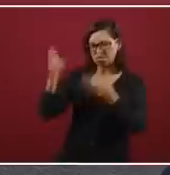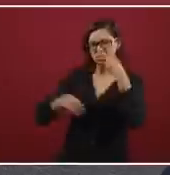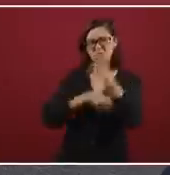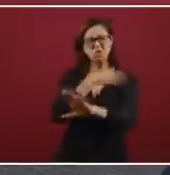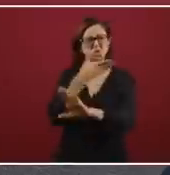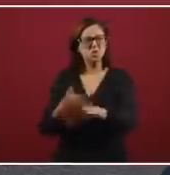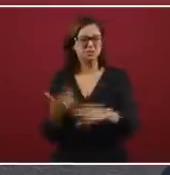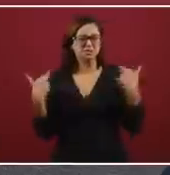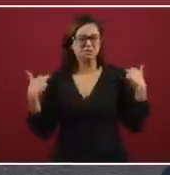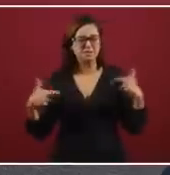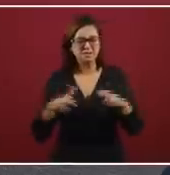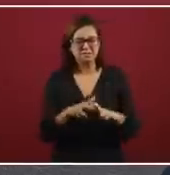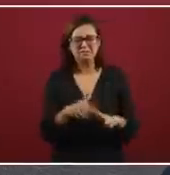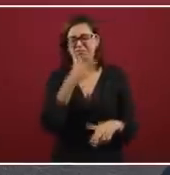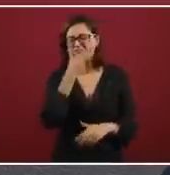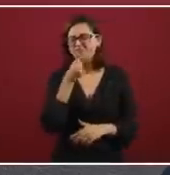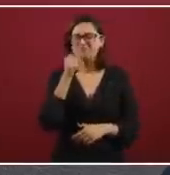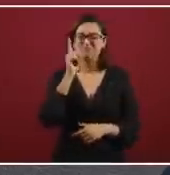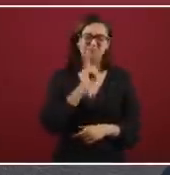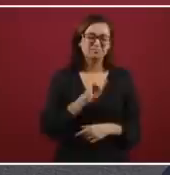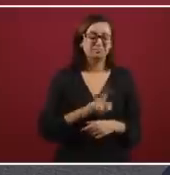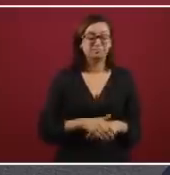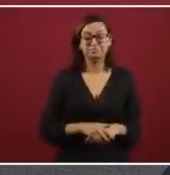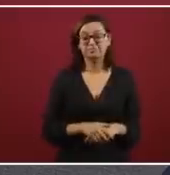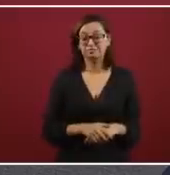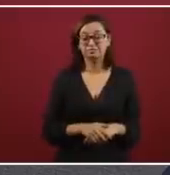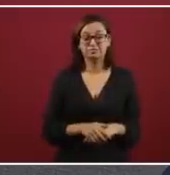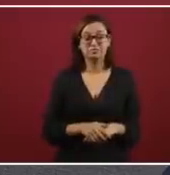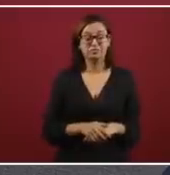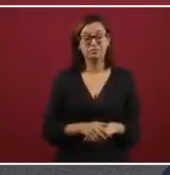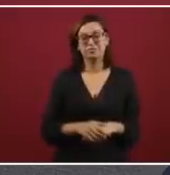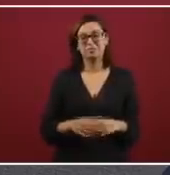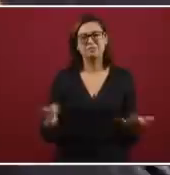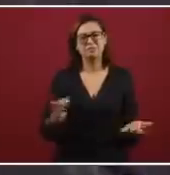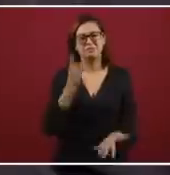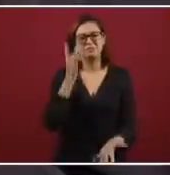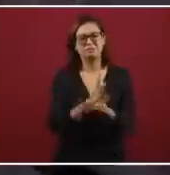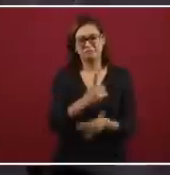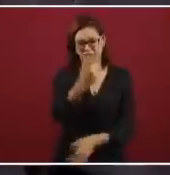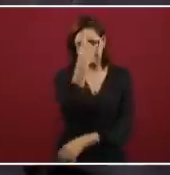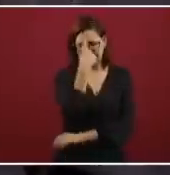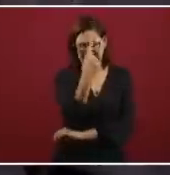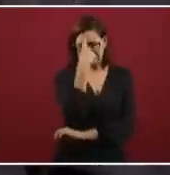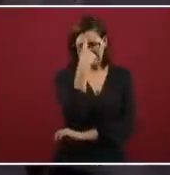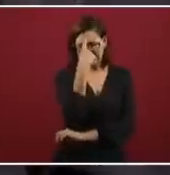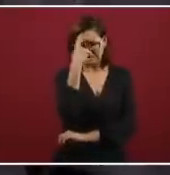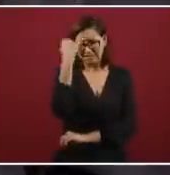a los maestros, y todo por la carga ideológica,